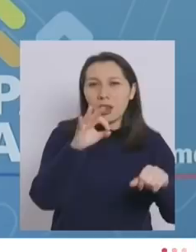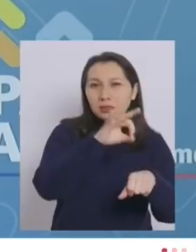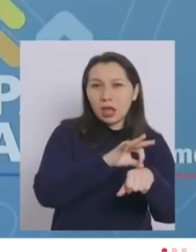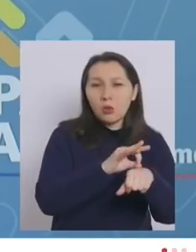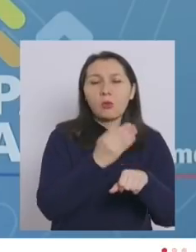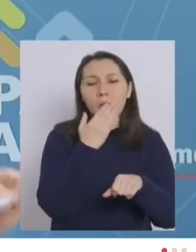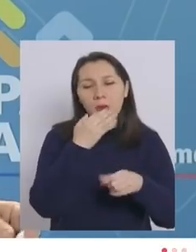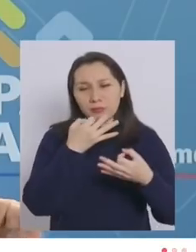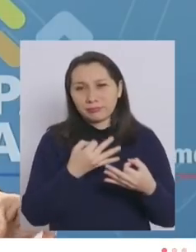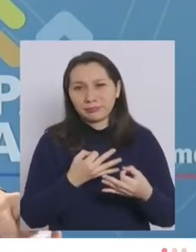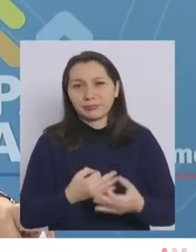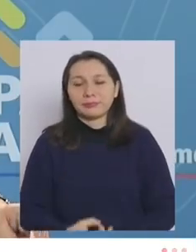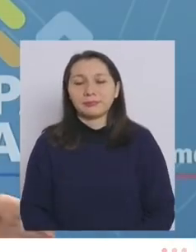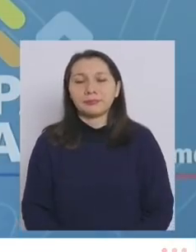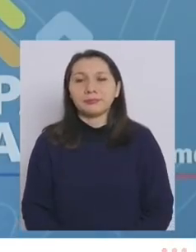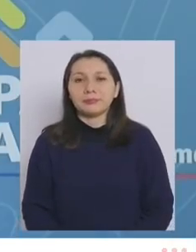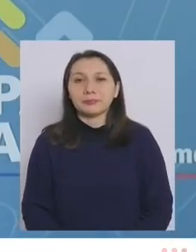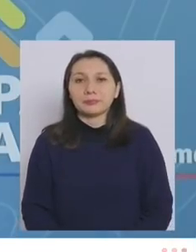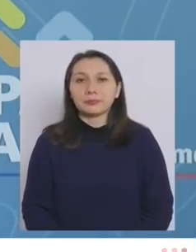corresponde.